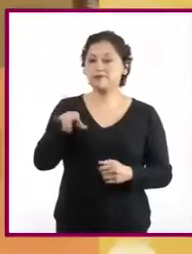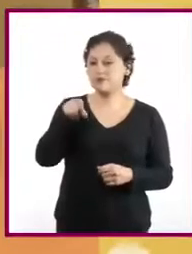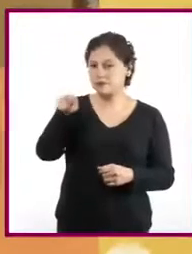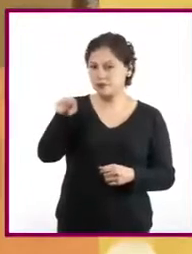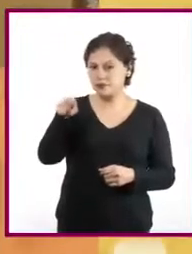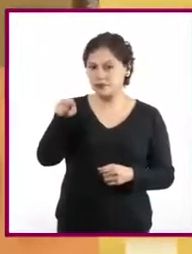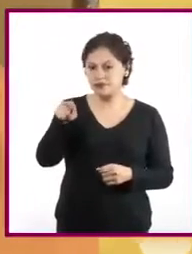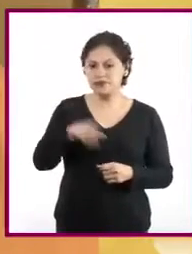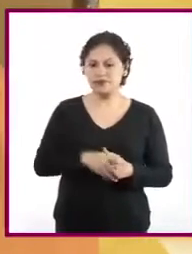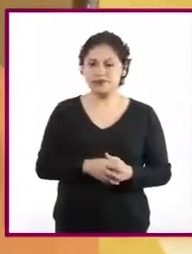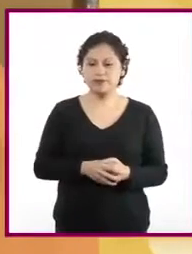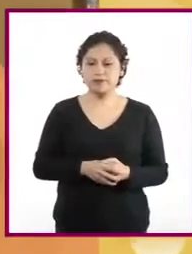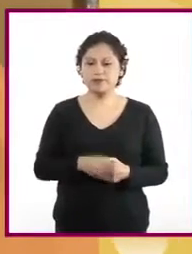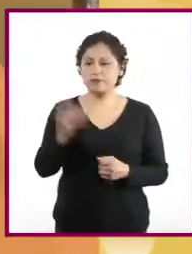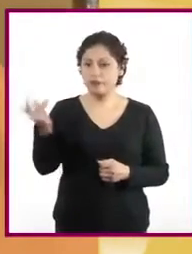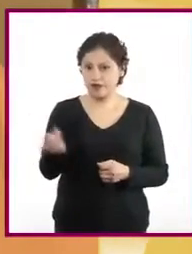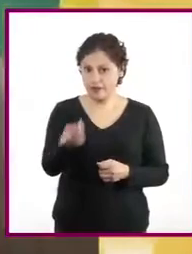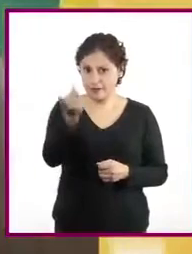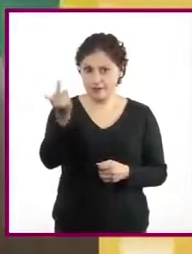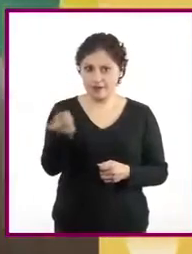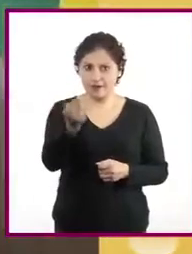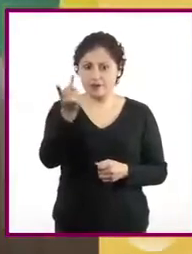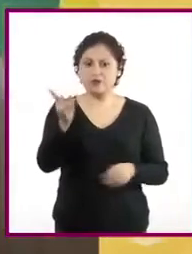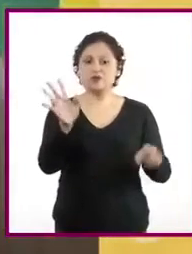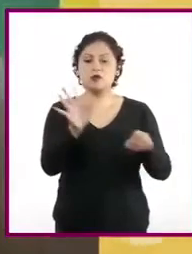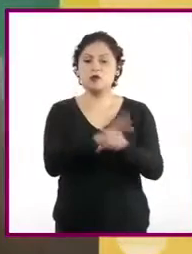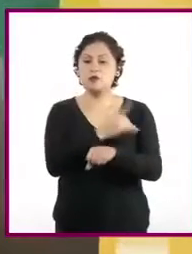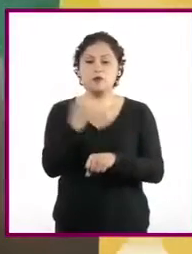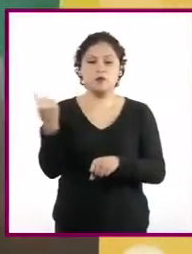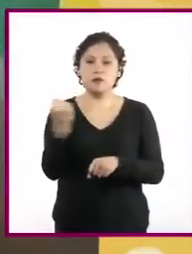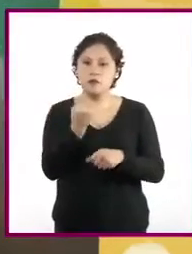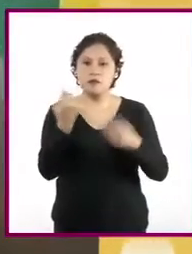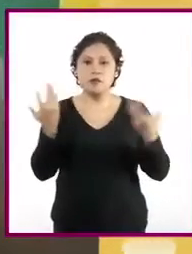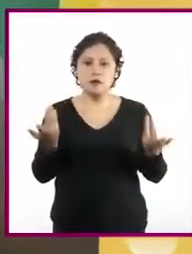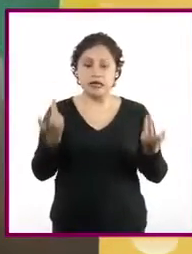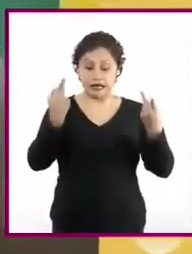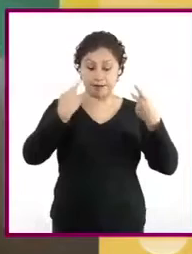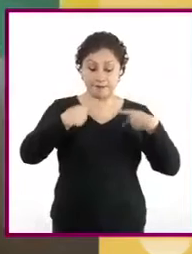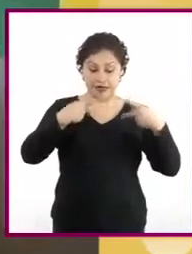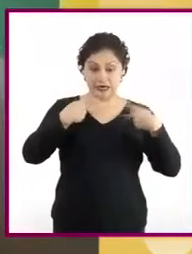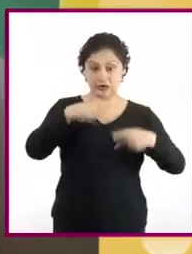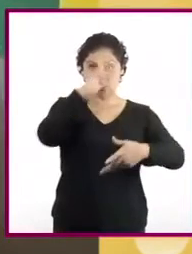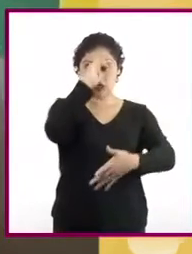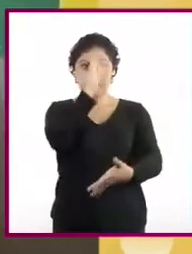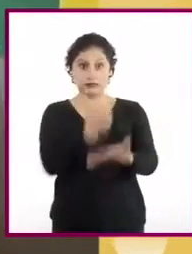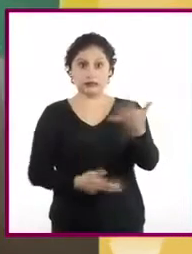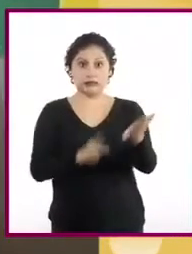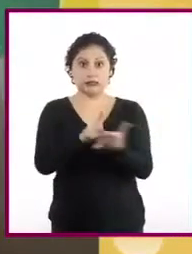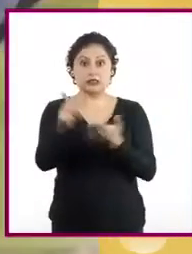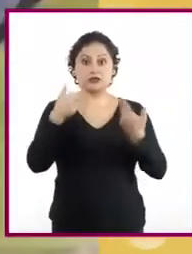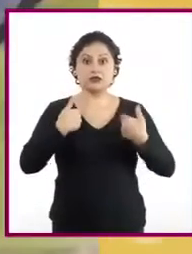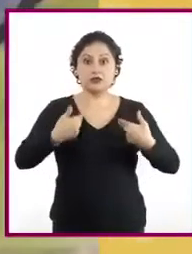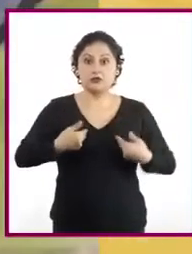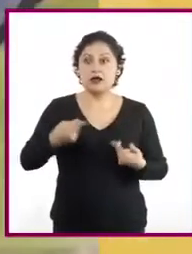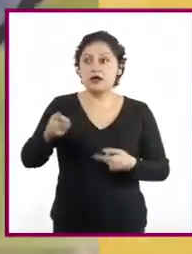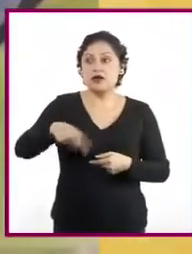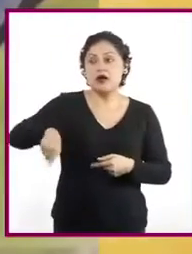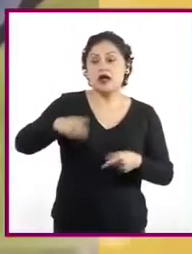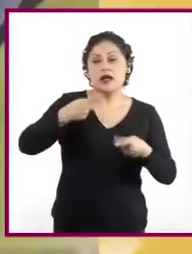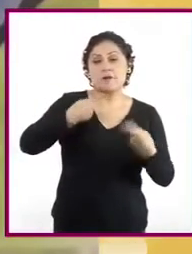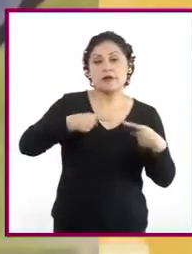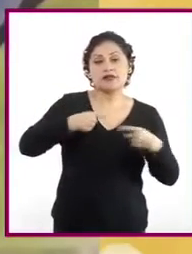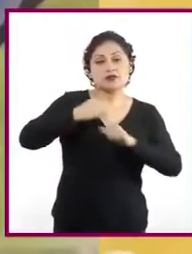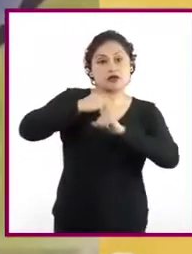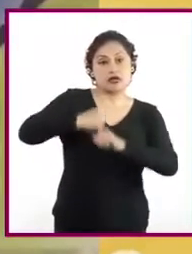¿Por qué se dice que quienes violan los derechos humanos son autoridades y servidores públicos? Porque